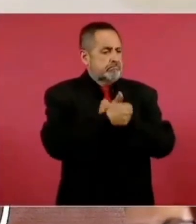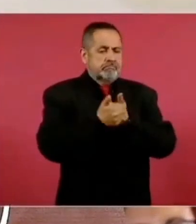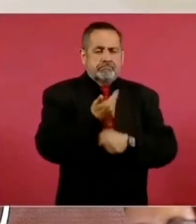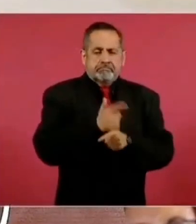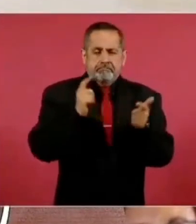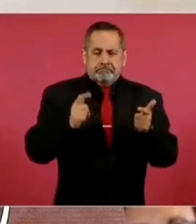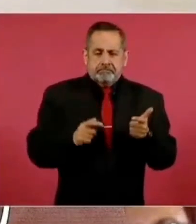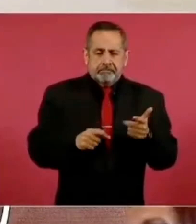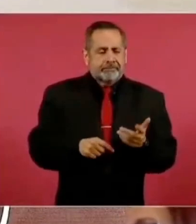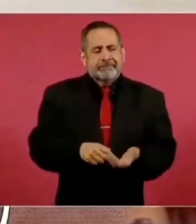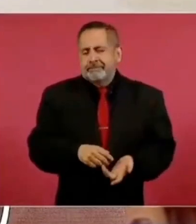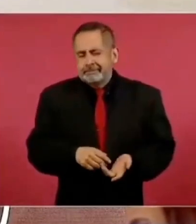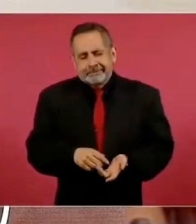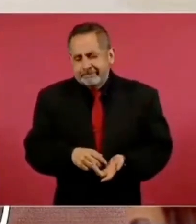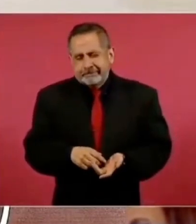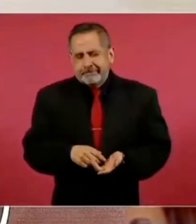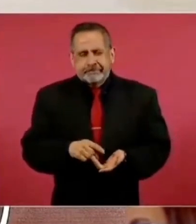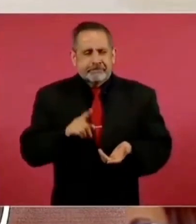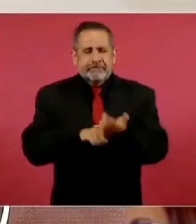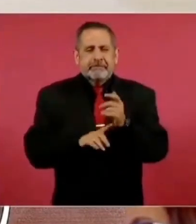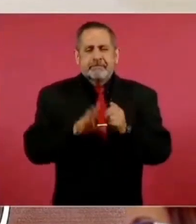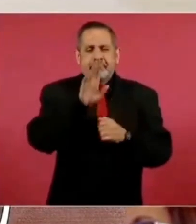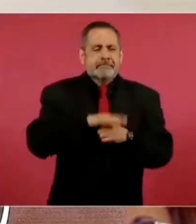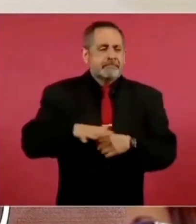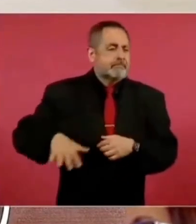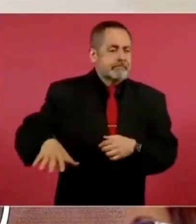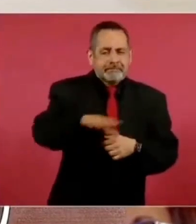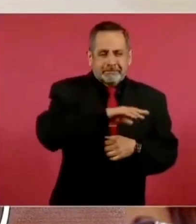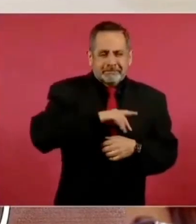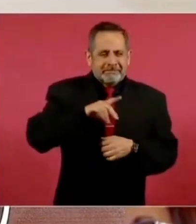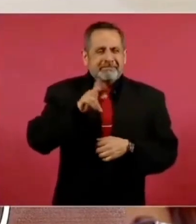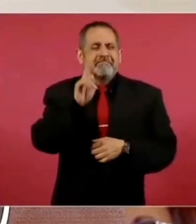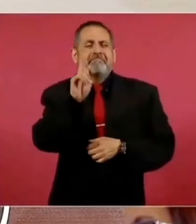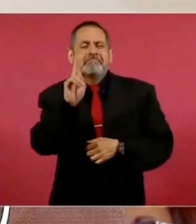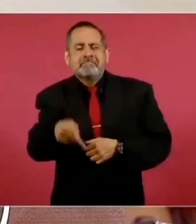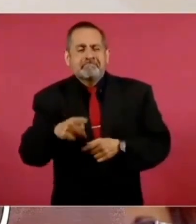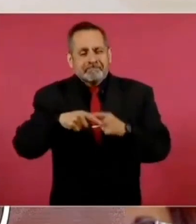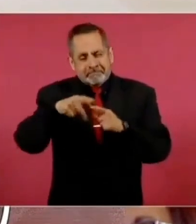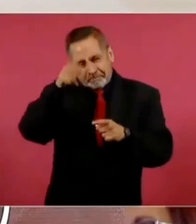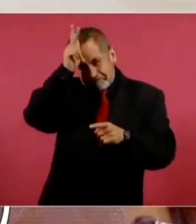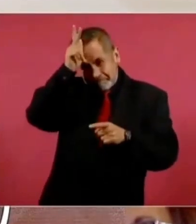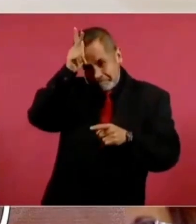del zorro en el gallinero.